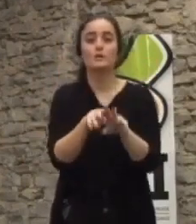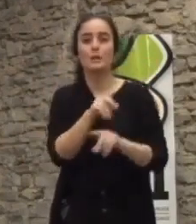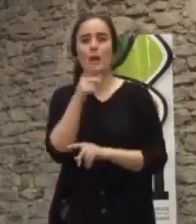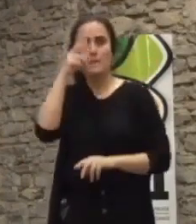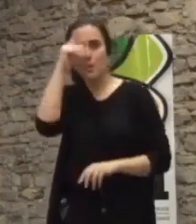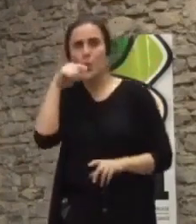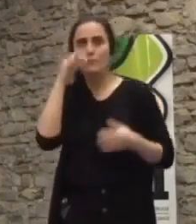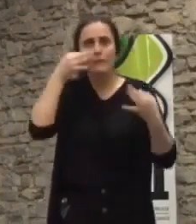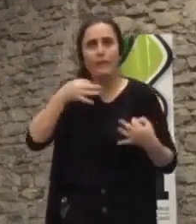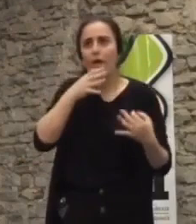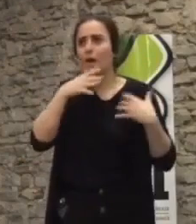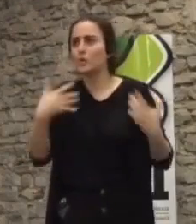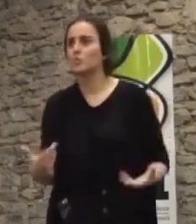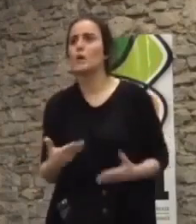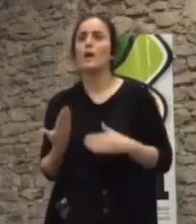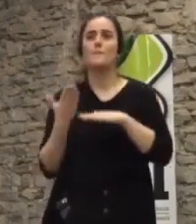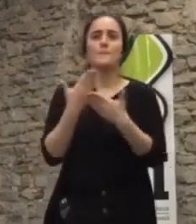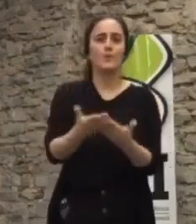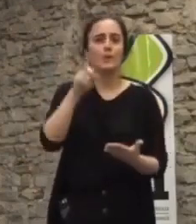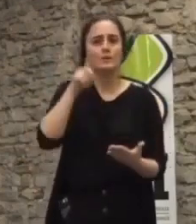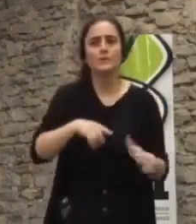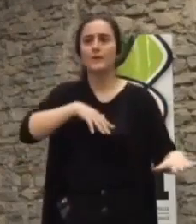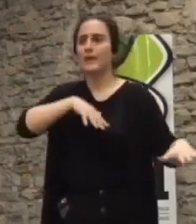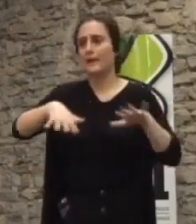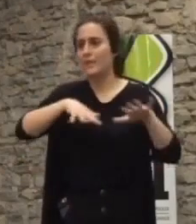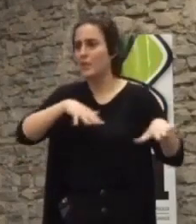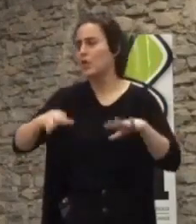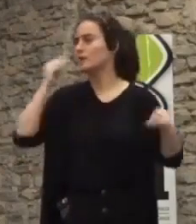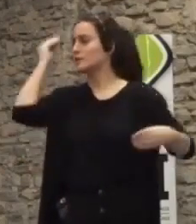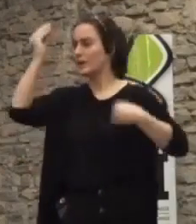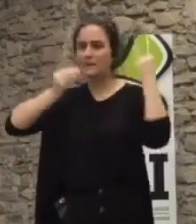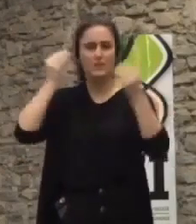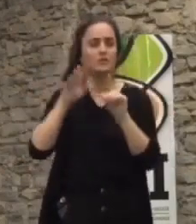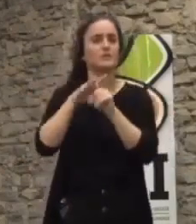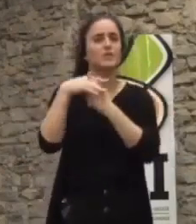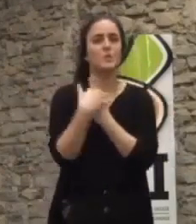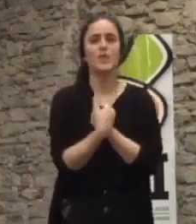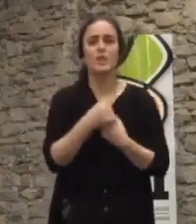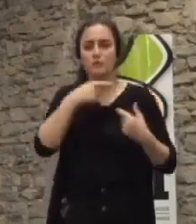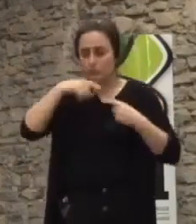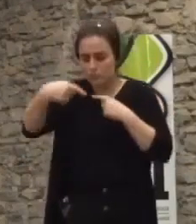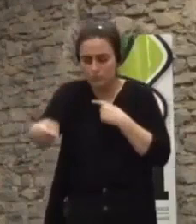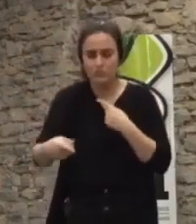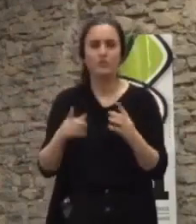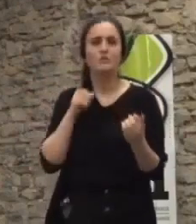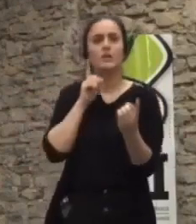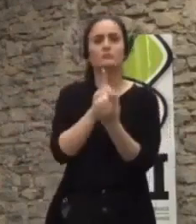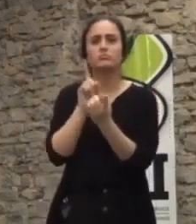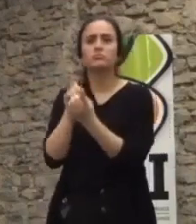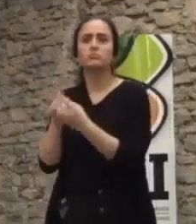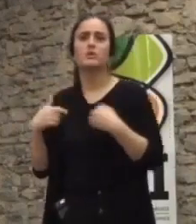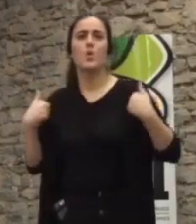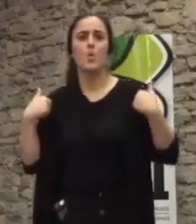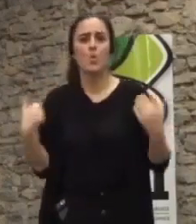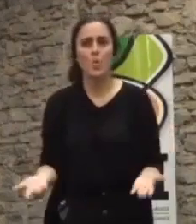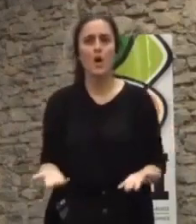actual, proponen acciones, reflexionan sobre cuáles son las situaciones cotidianas con las que se enfrentan y que tienen que